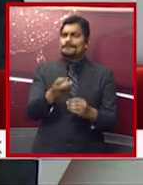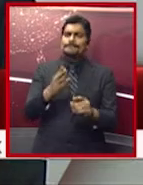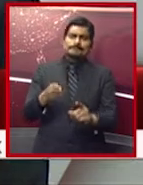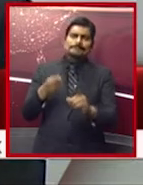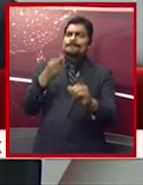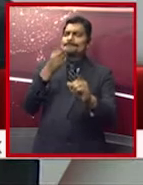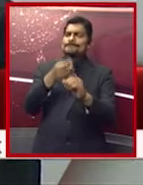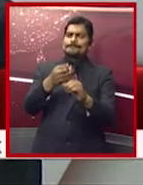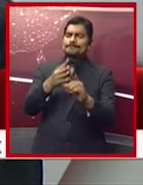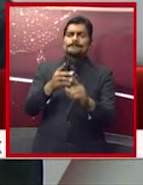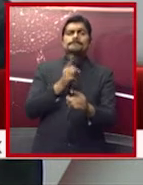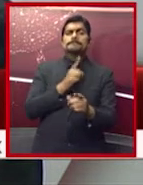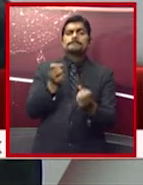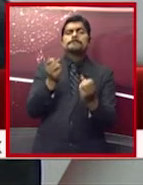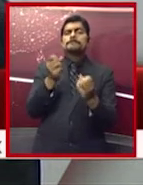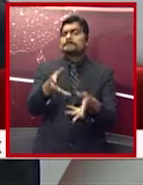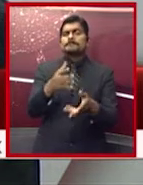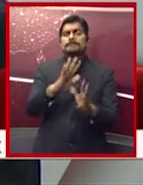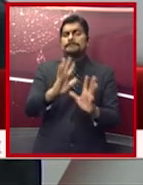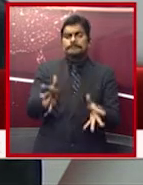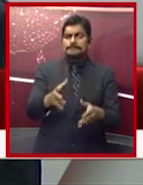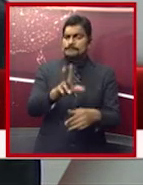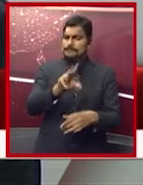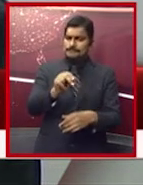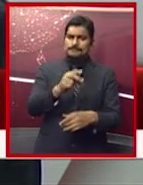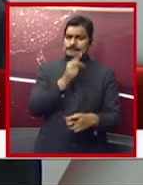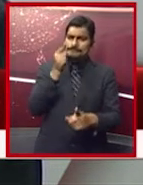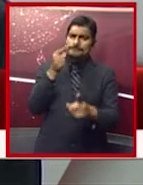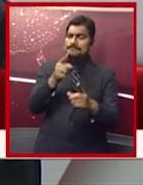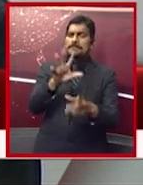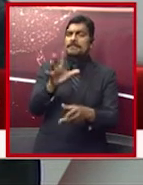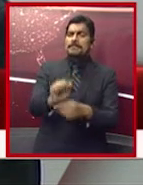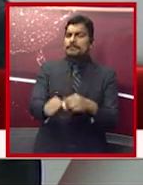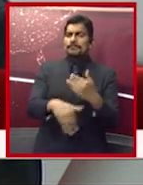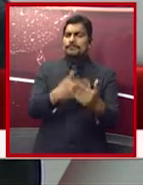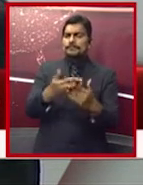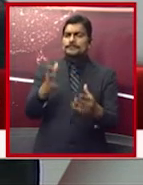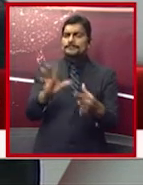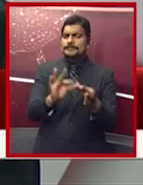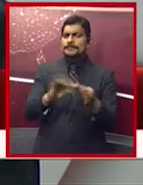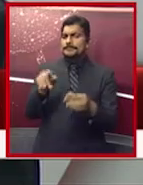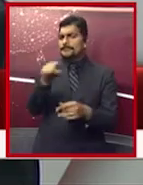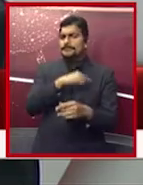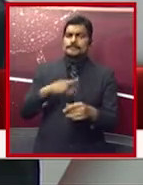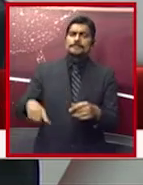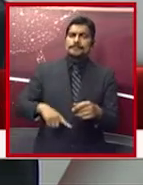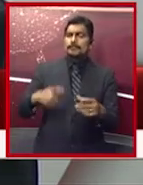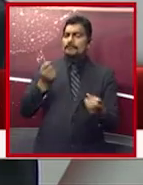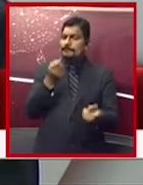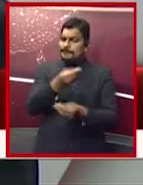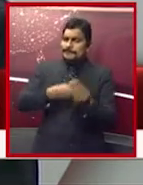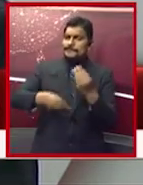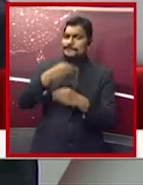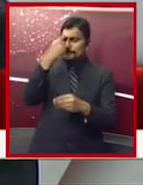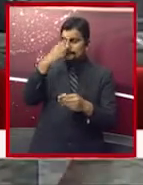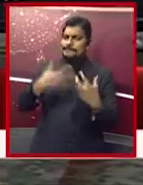meta por sí sola y no por cumplir la meta, sino por el sano estado financiero de la empresa.